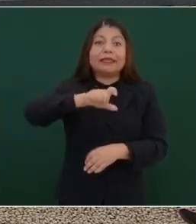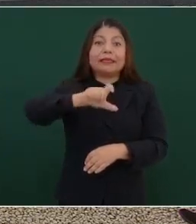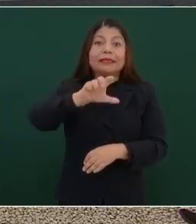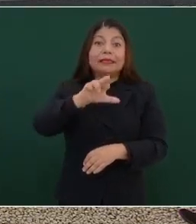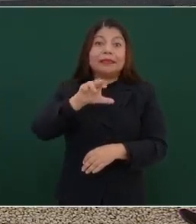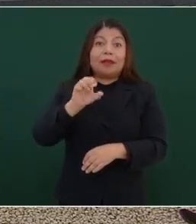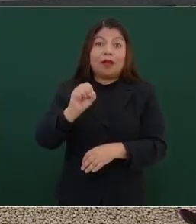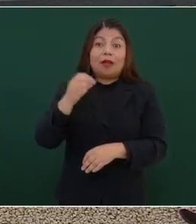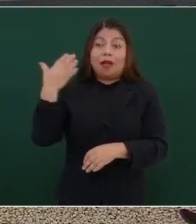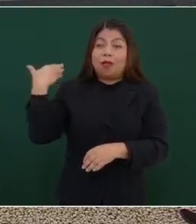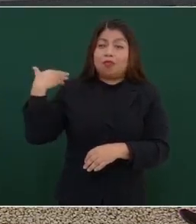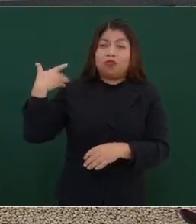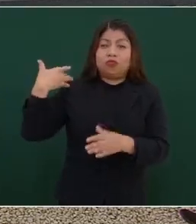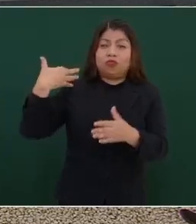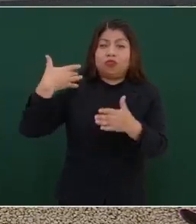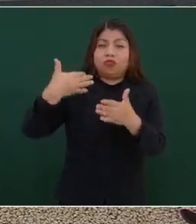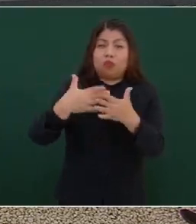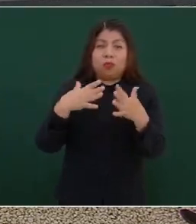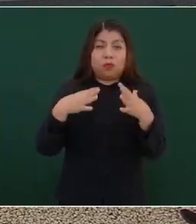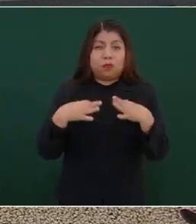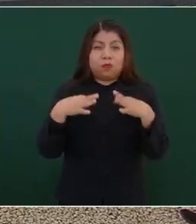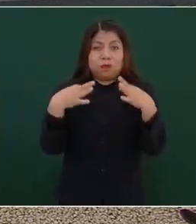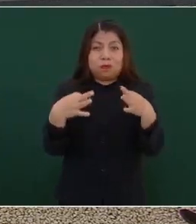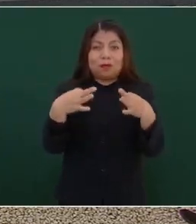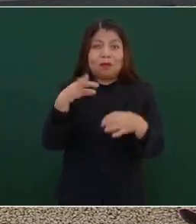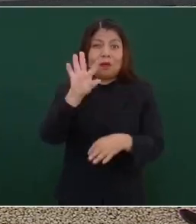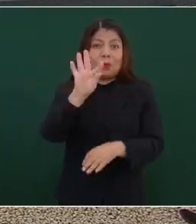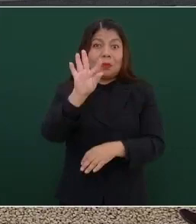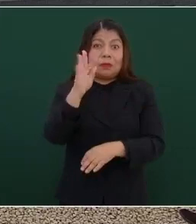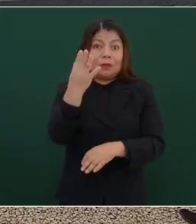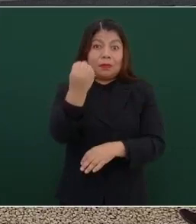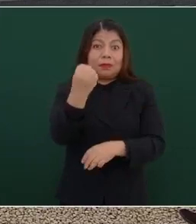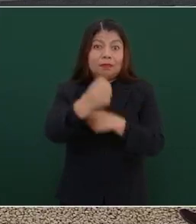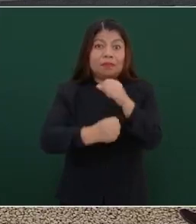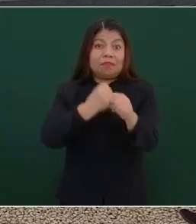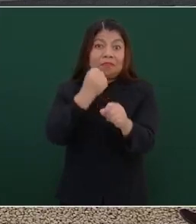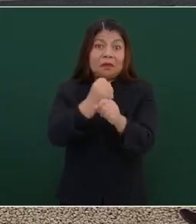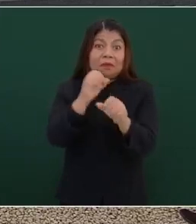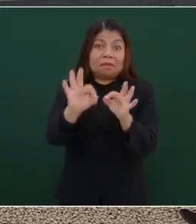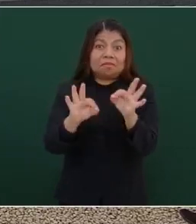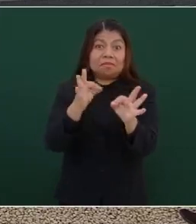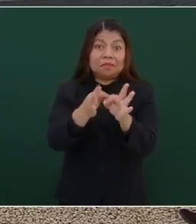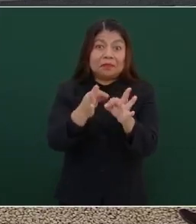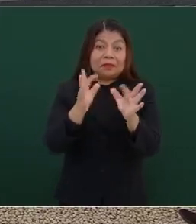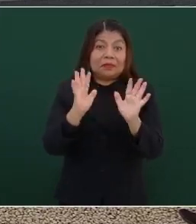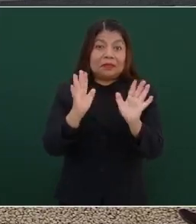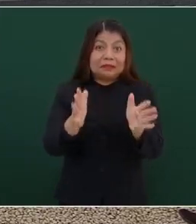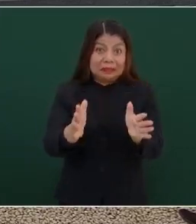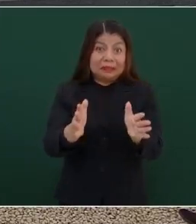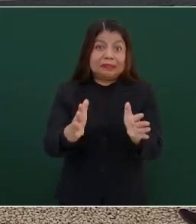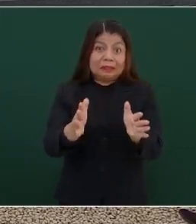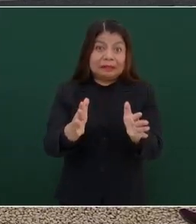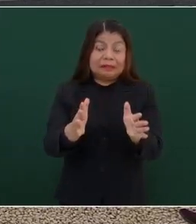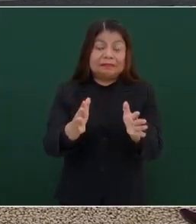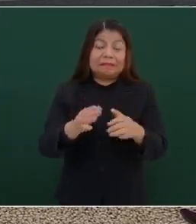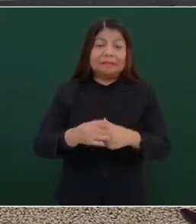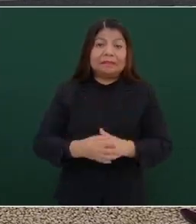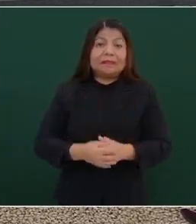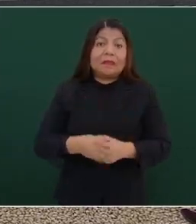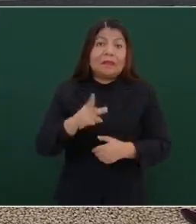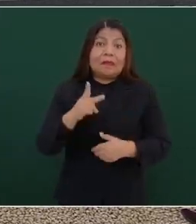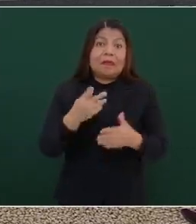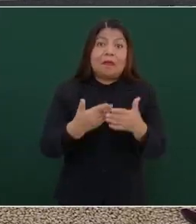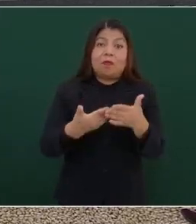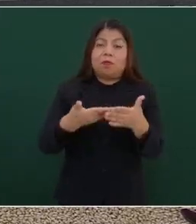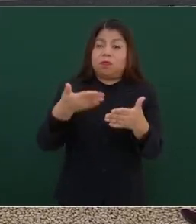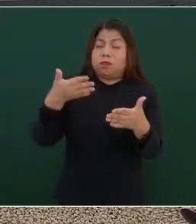Esta decisión de impulsar el turismo en Quintana Roo se comenzó a finales del